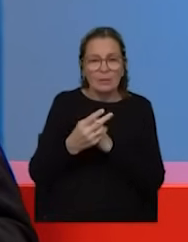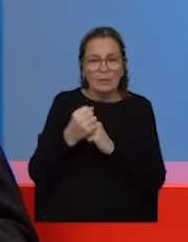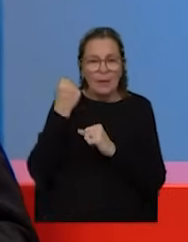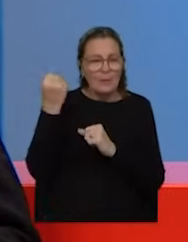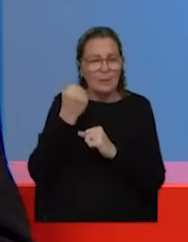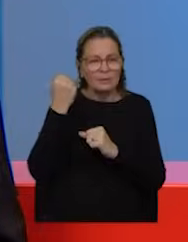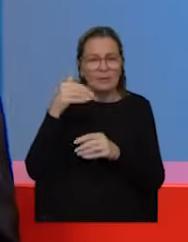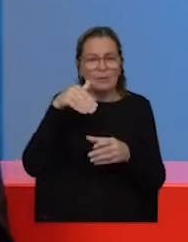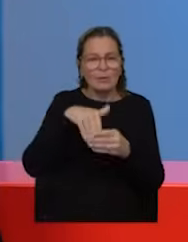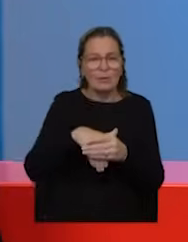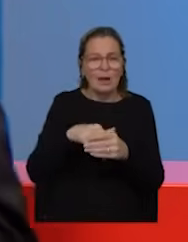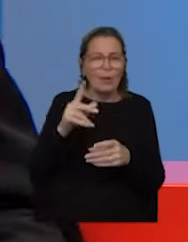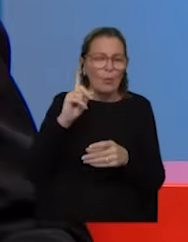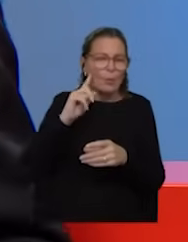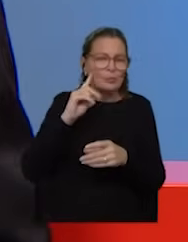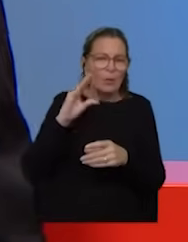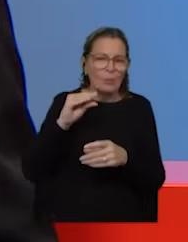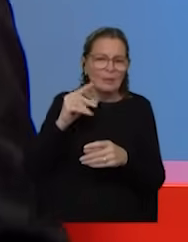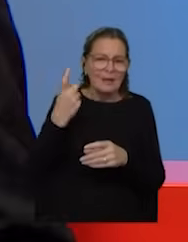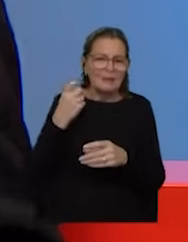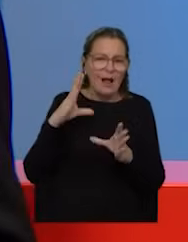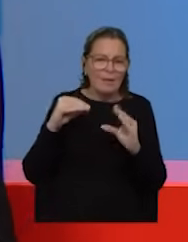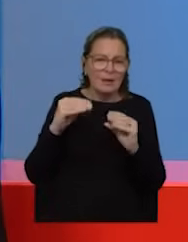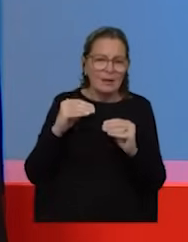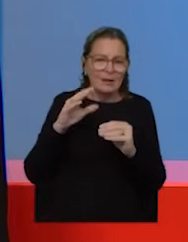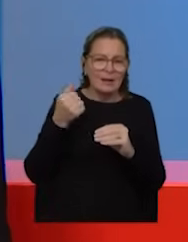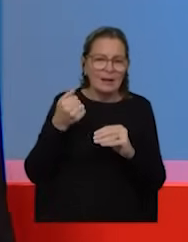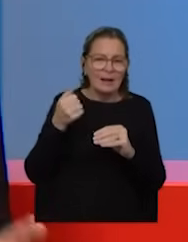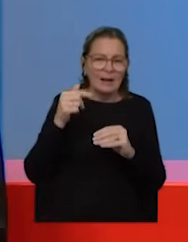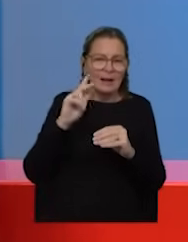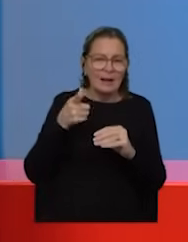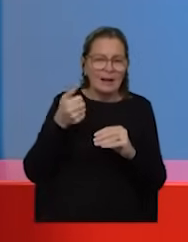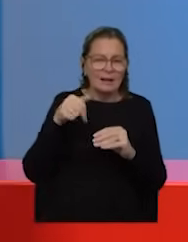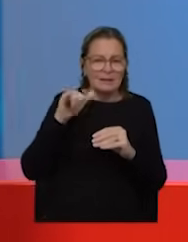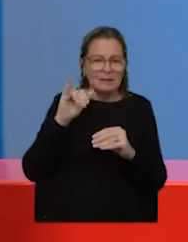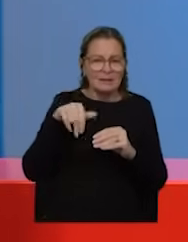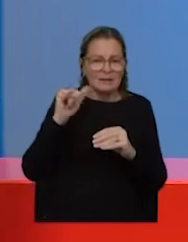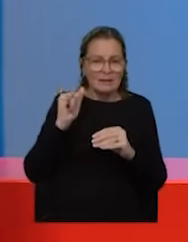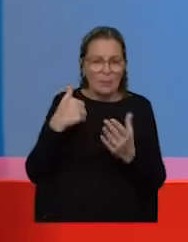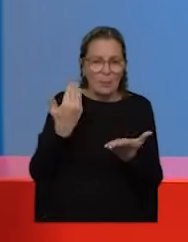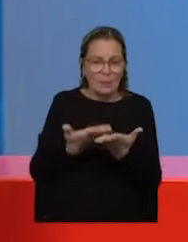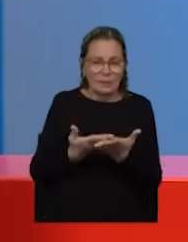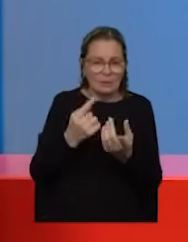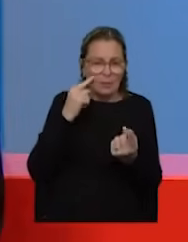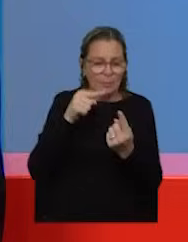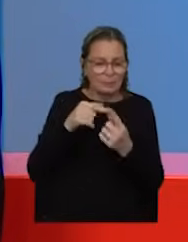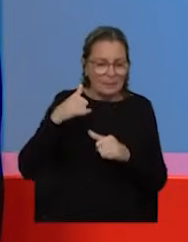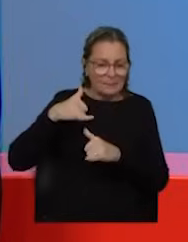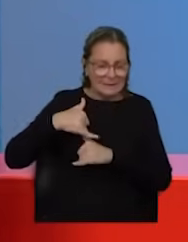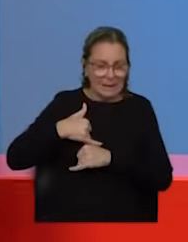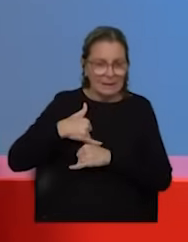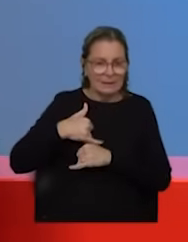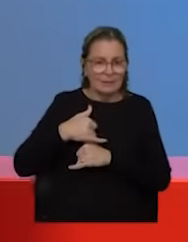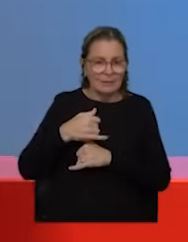electoral uno ha escuchado de hecho ayer hablábamos con con gandini con una con una propuesta que que apunta a los militares que